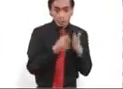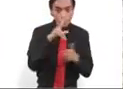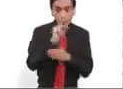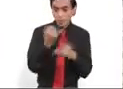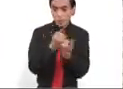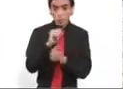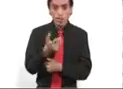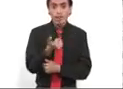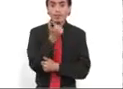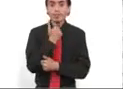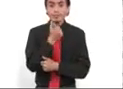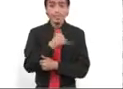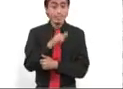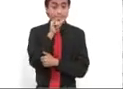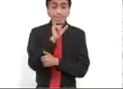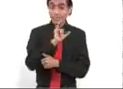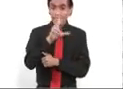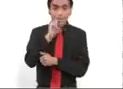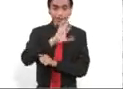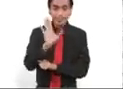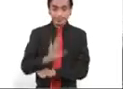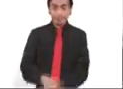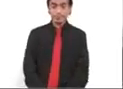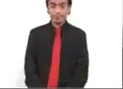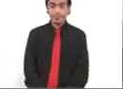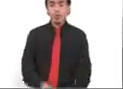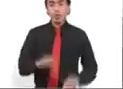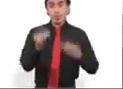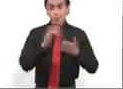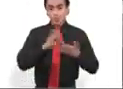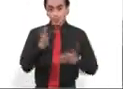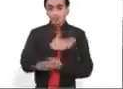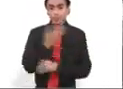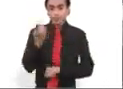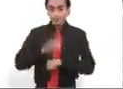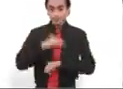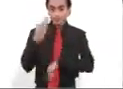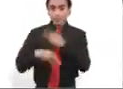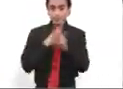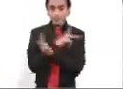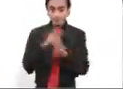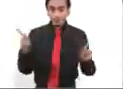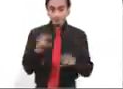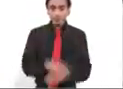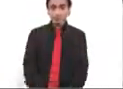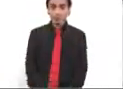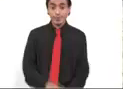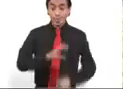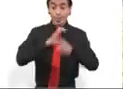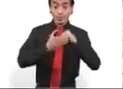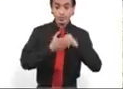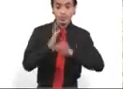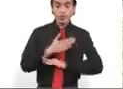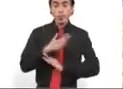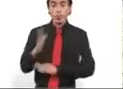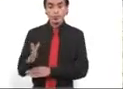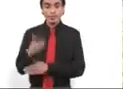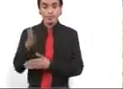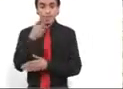alcohol antes de conducir un vehículo. Muchas gracias, buen día a todas y todos. Concluimos con la sesión de preguntas. Para comentar,